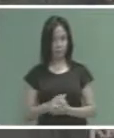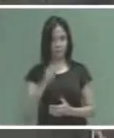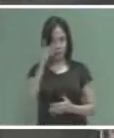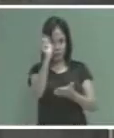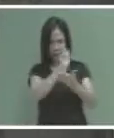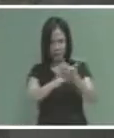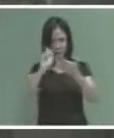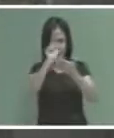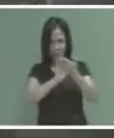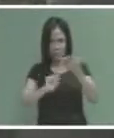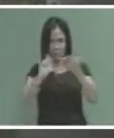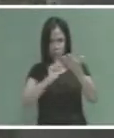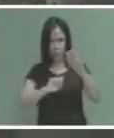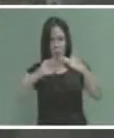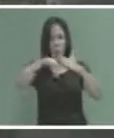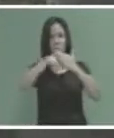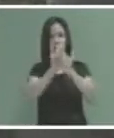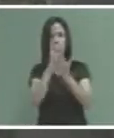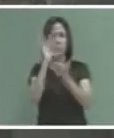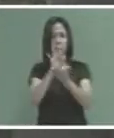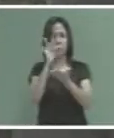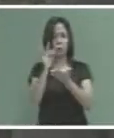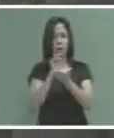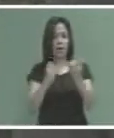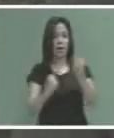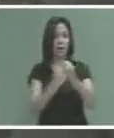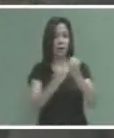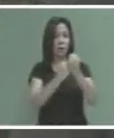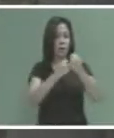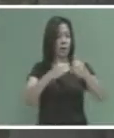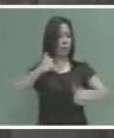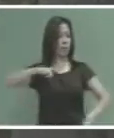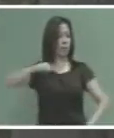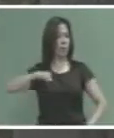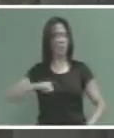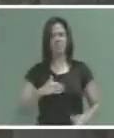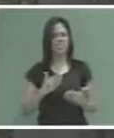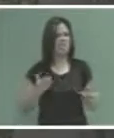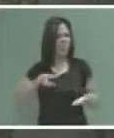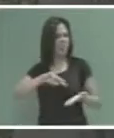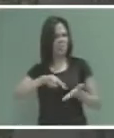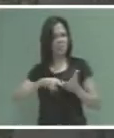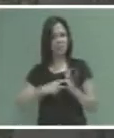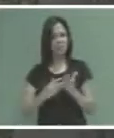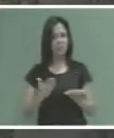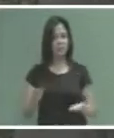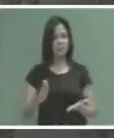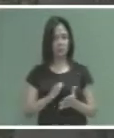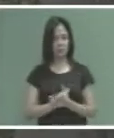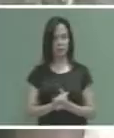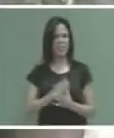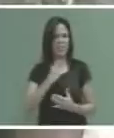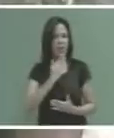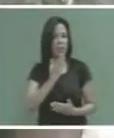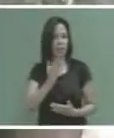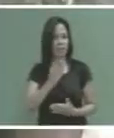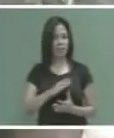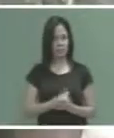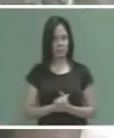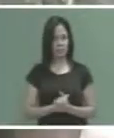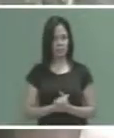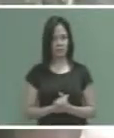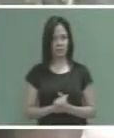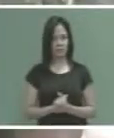momento una teoría que respalda tu obra. Básicamente, ¿qué nos dice? ¿O qué